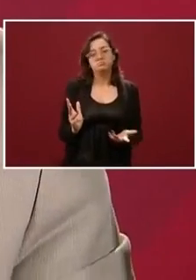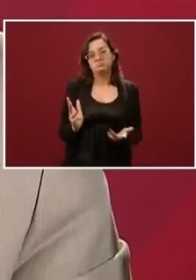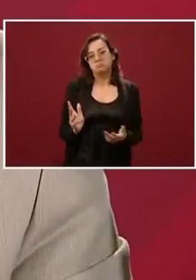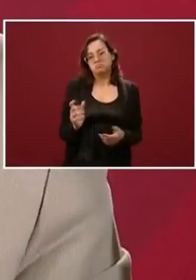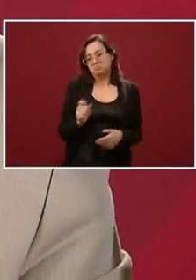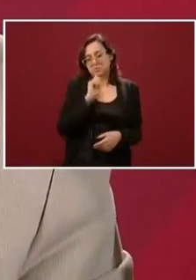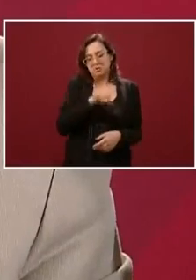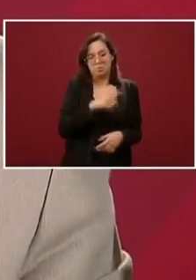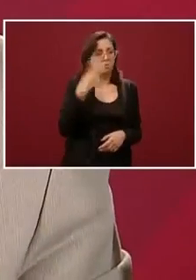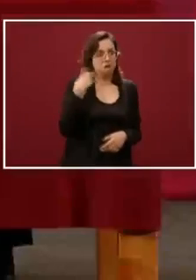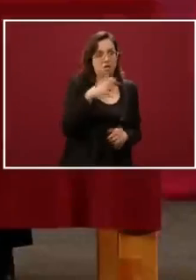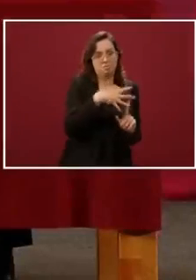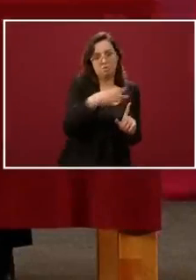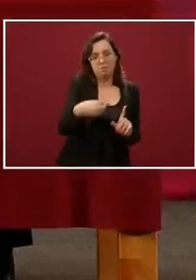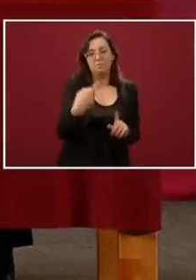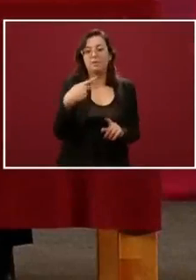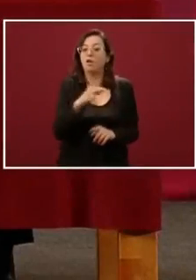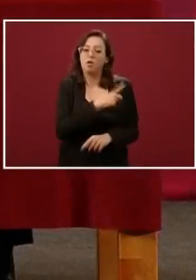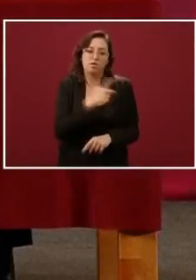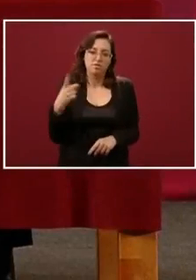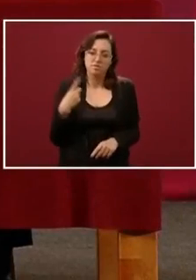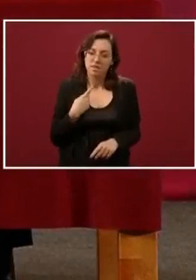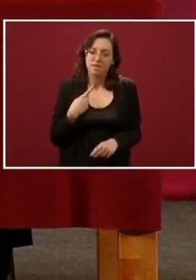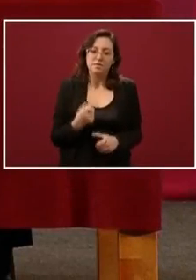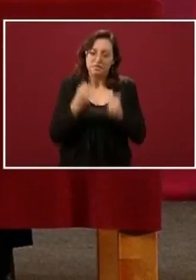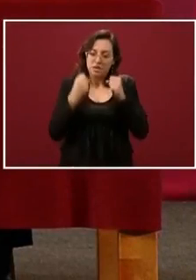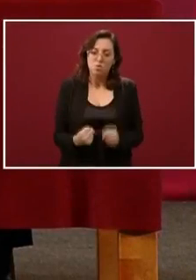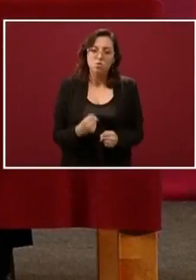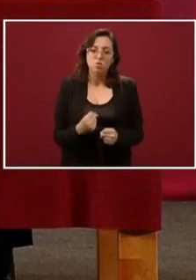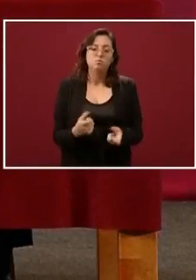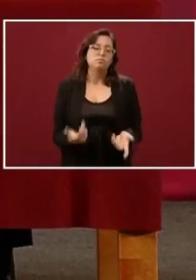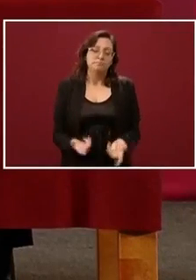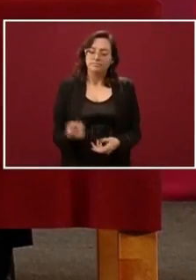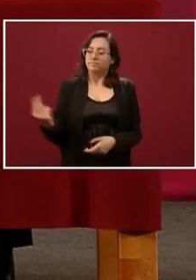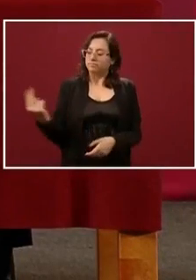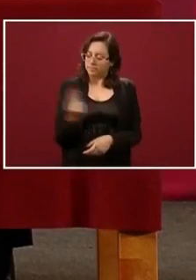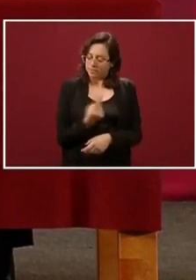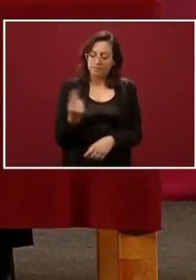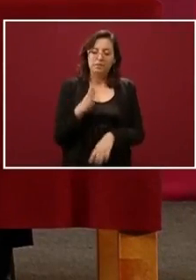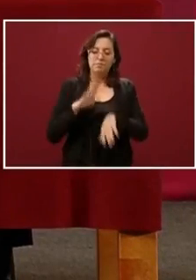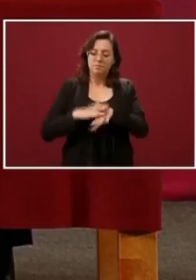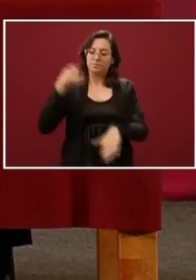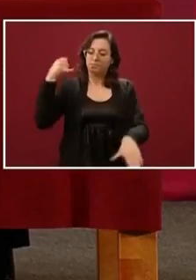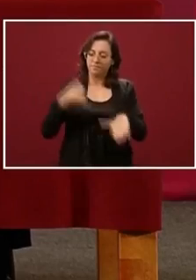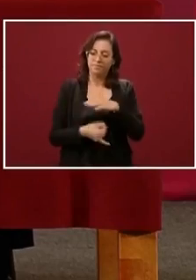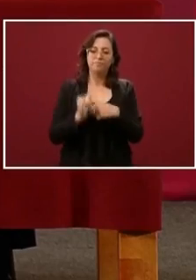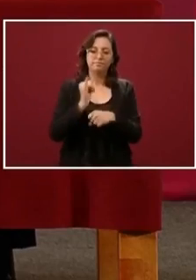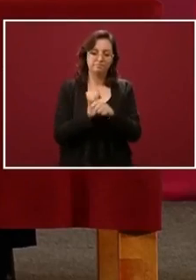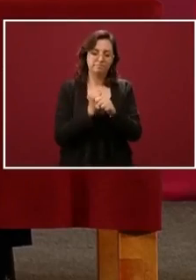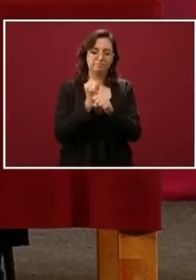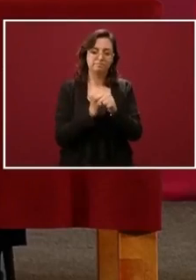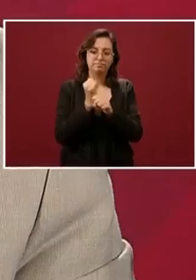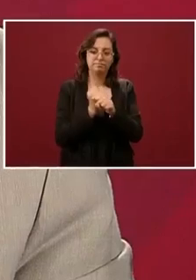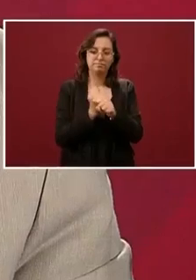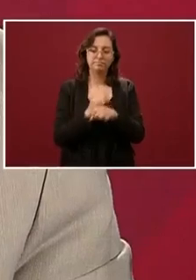posibilidad. Claro, eso hay que comprobarlo. Hay que comprobarlo, y para poder hacerlo requiere de la investigación del